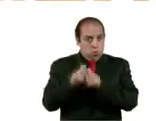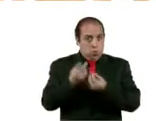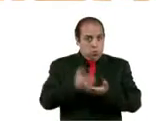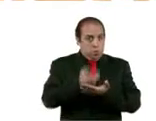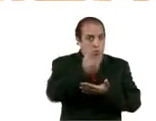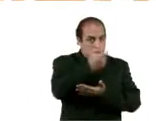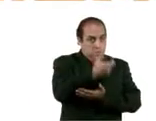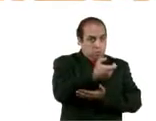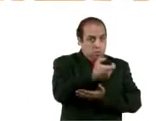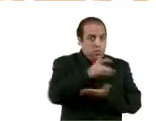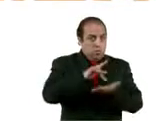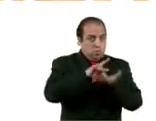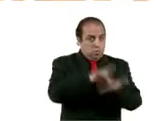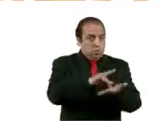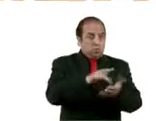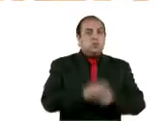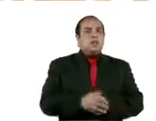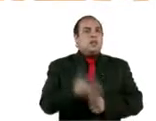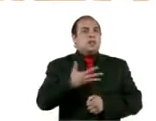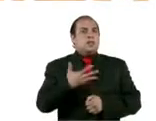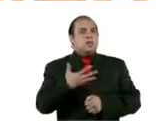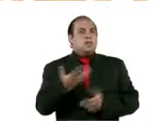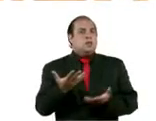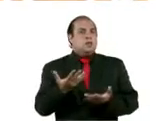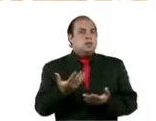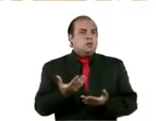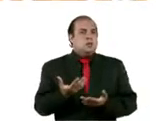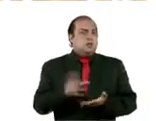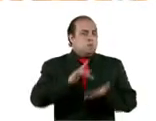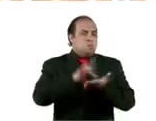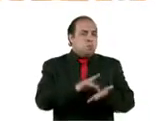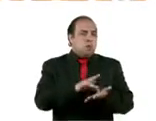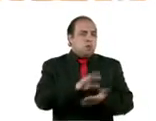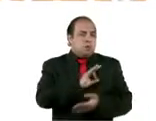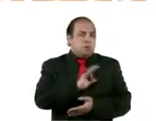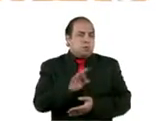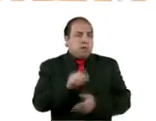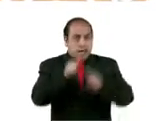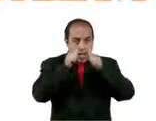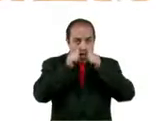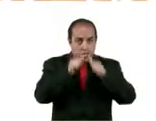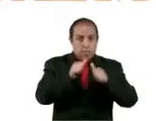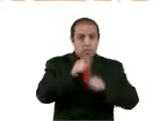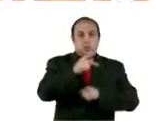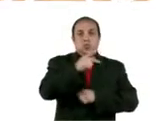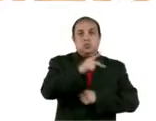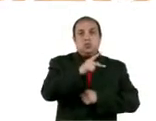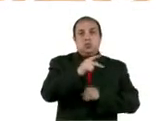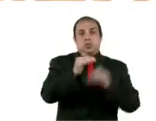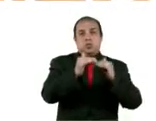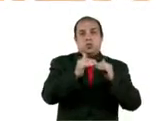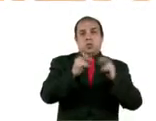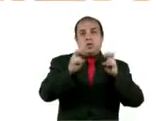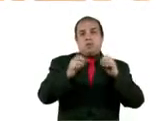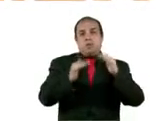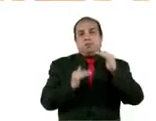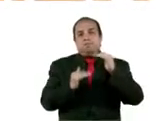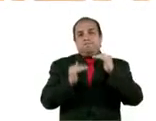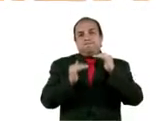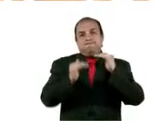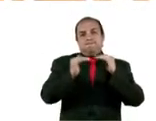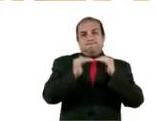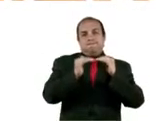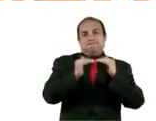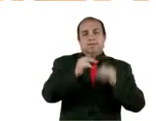al menos un apoyo que les permita pues atender esta condición de desigualdad que les otorga pues